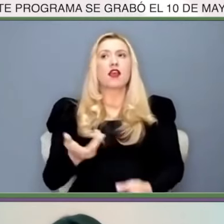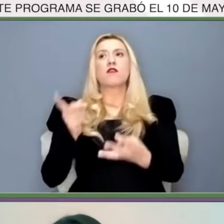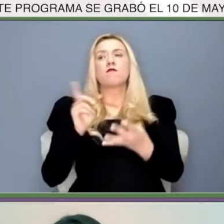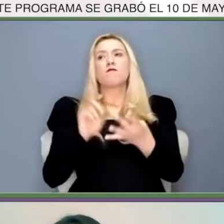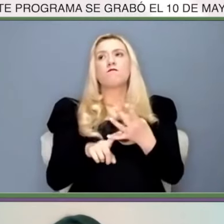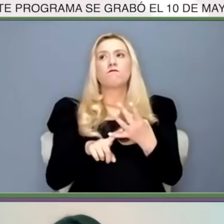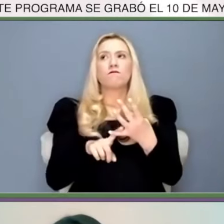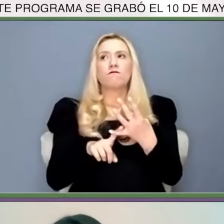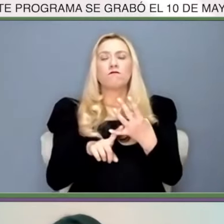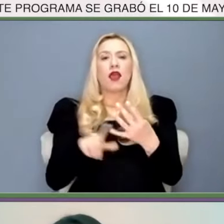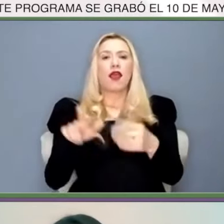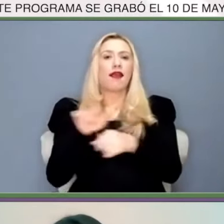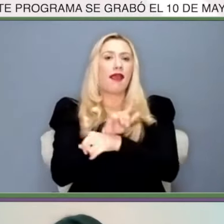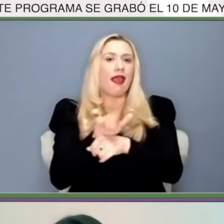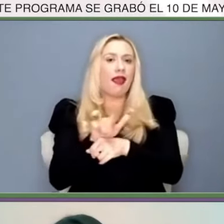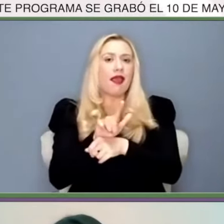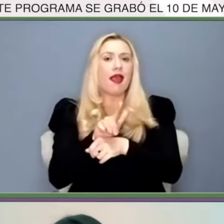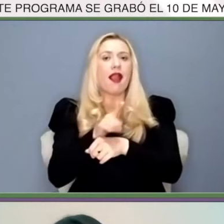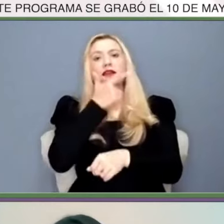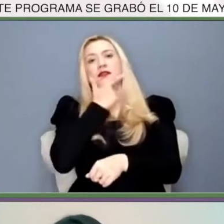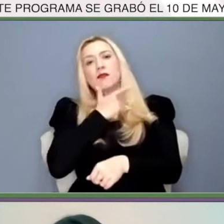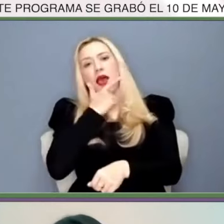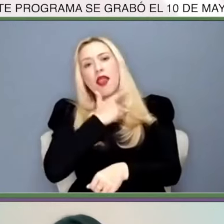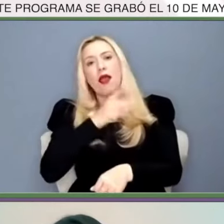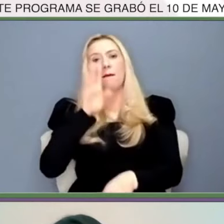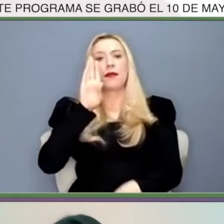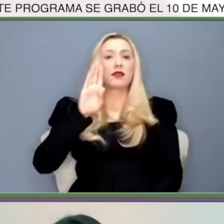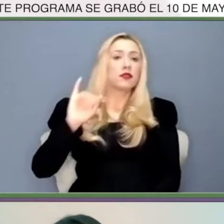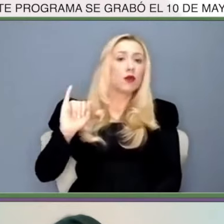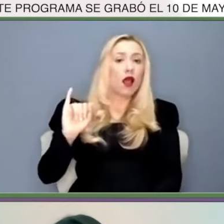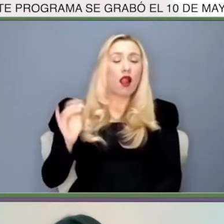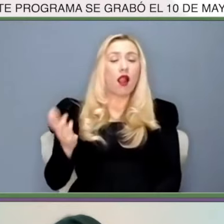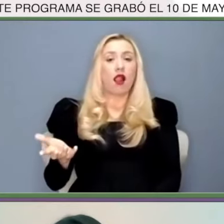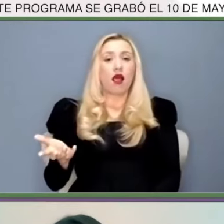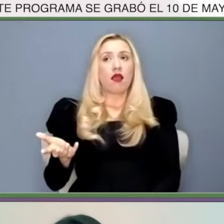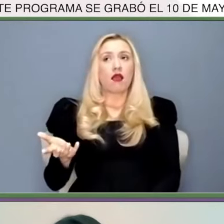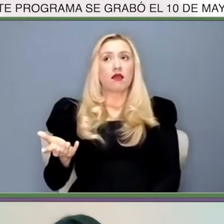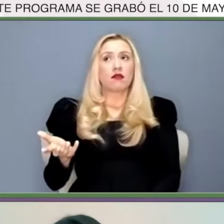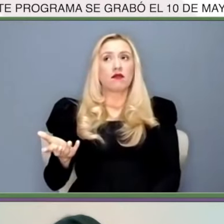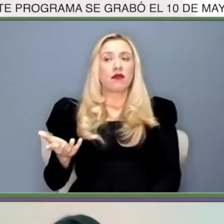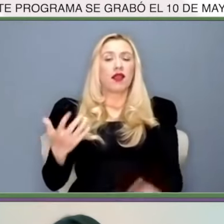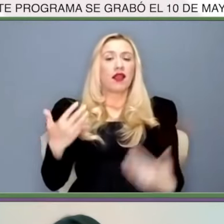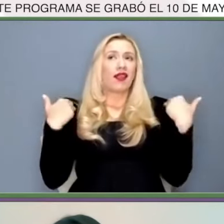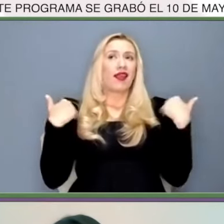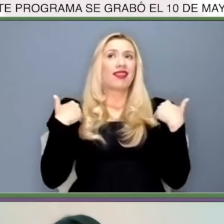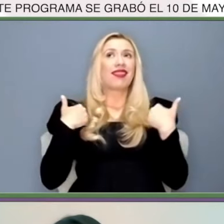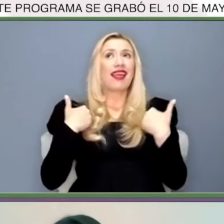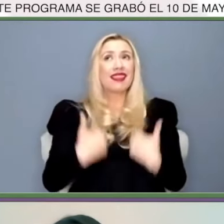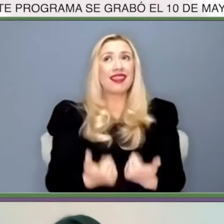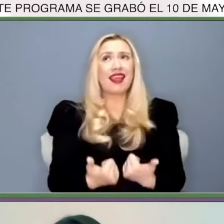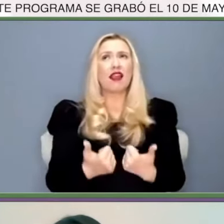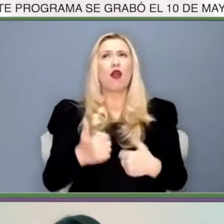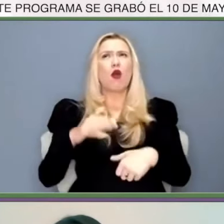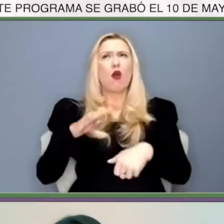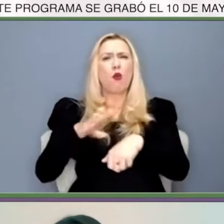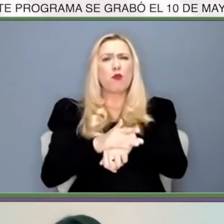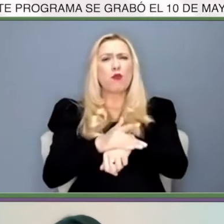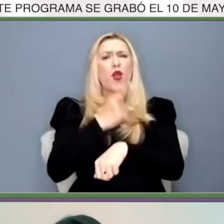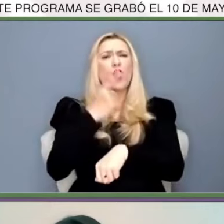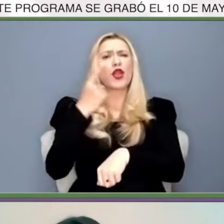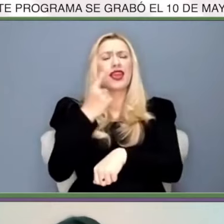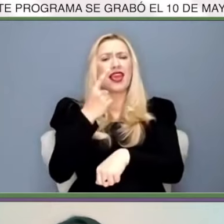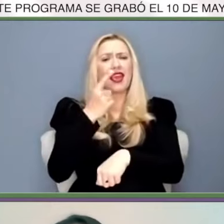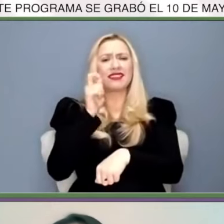persona gay, lesbiana, bisexual. Entender que no tendría por qué dejar de ser